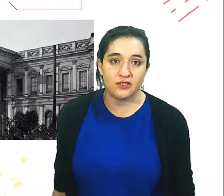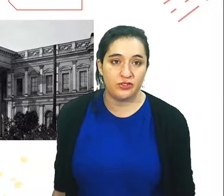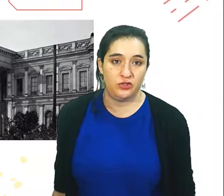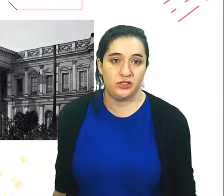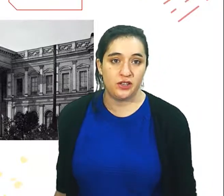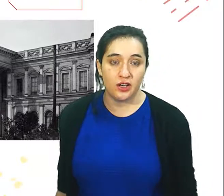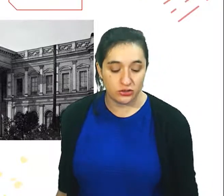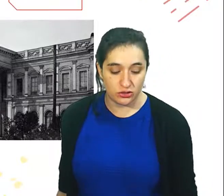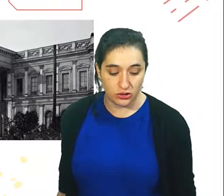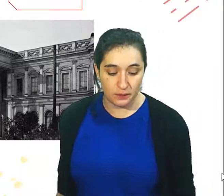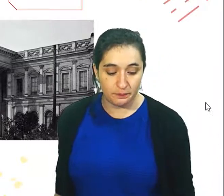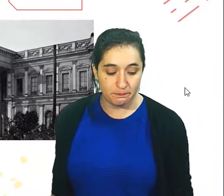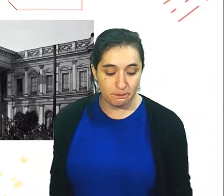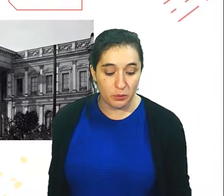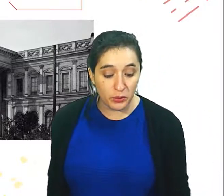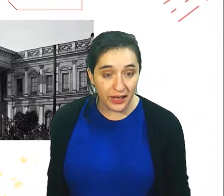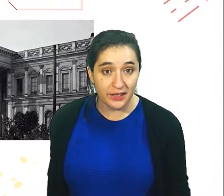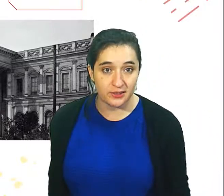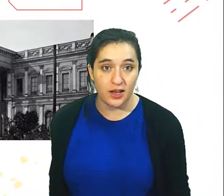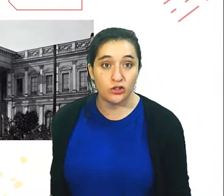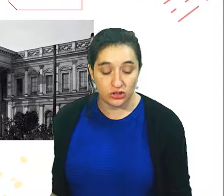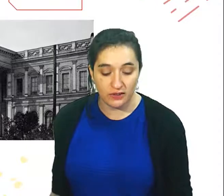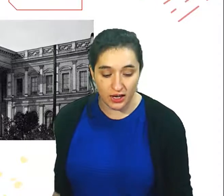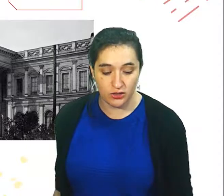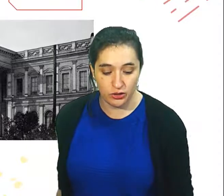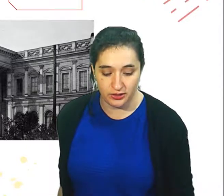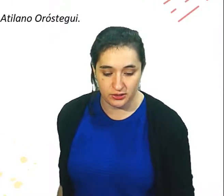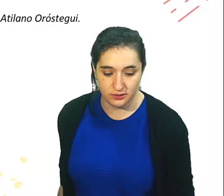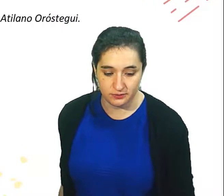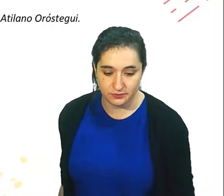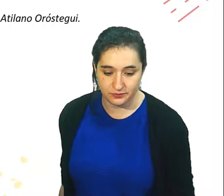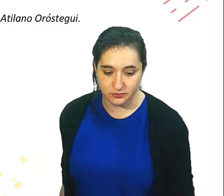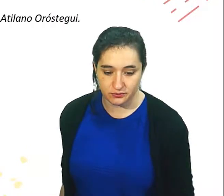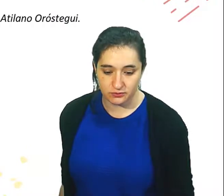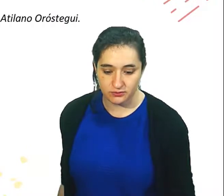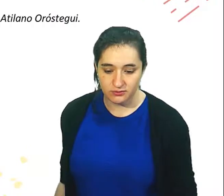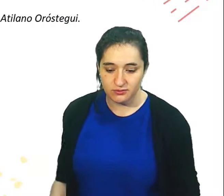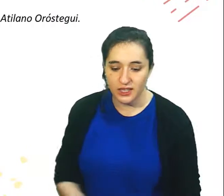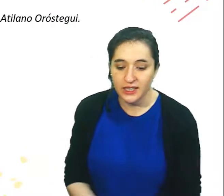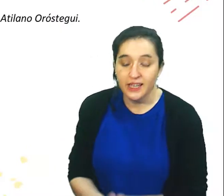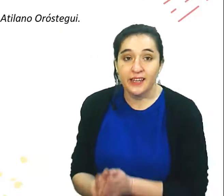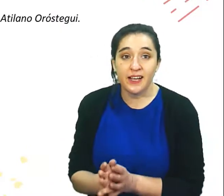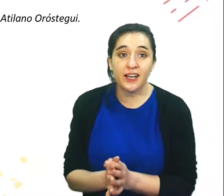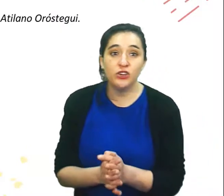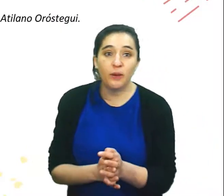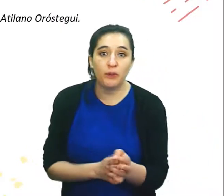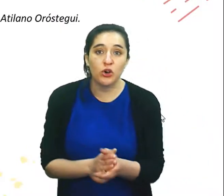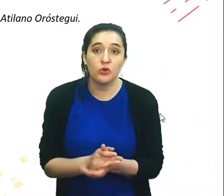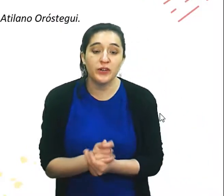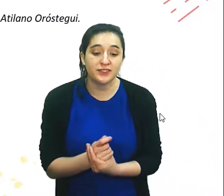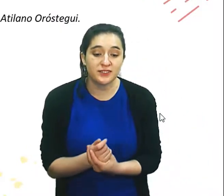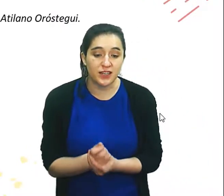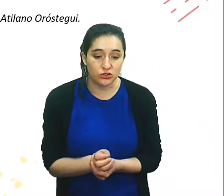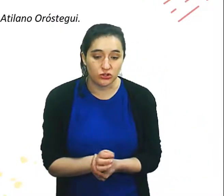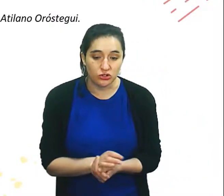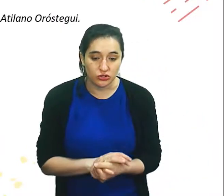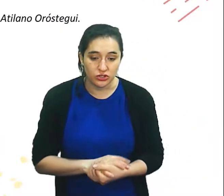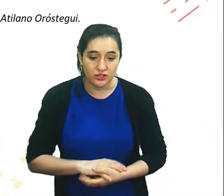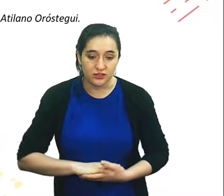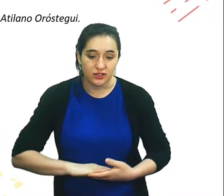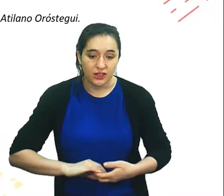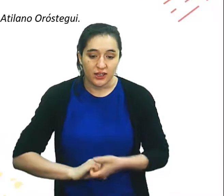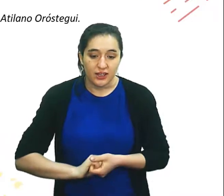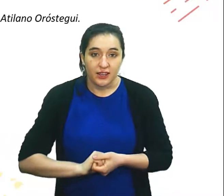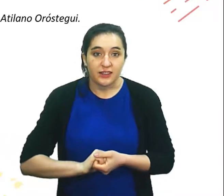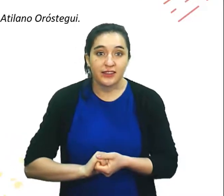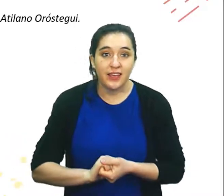leyes que favorecían a los sectores populares, a los trabajadores. Y acá yo les pongo un extracto